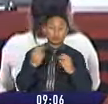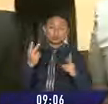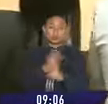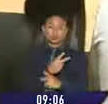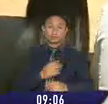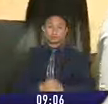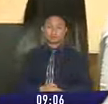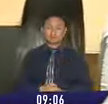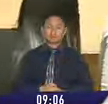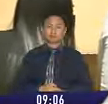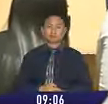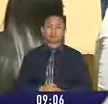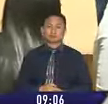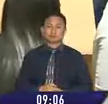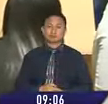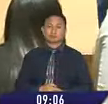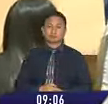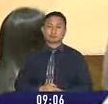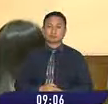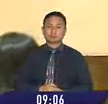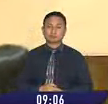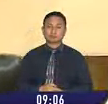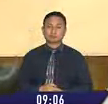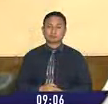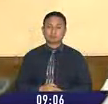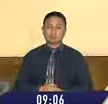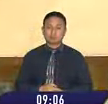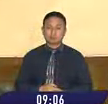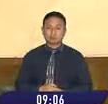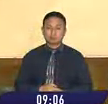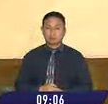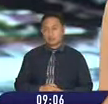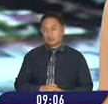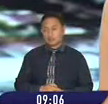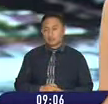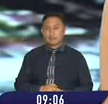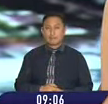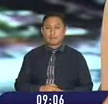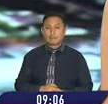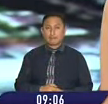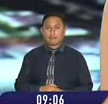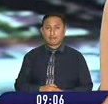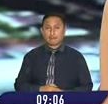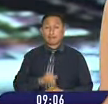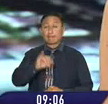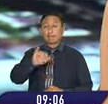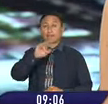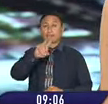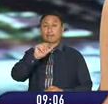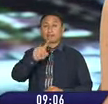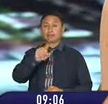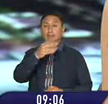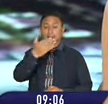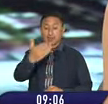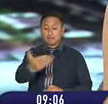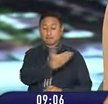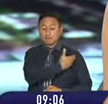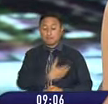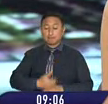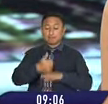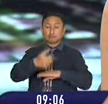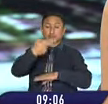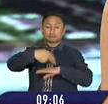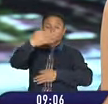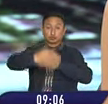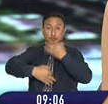organizada, informó Héctor Romero. Iván Saquicela, presidente de la Corte Nacional de